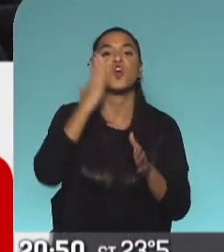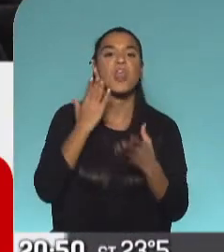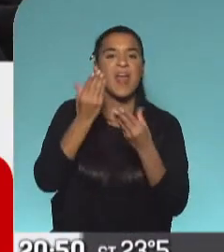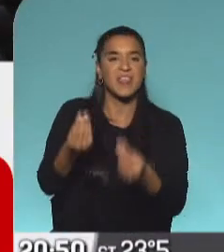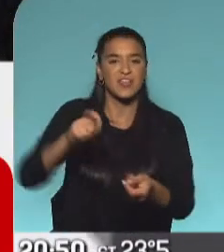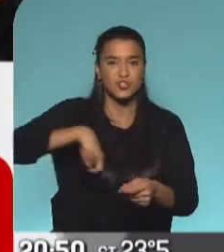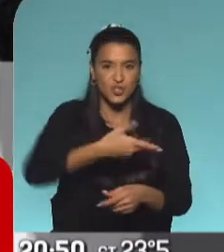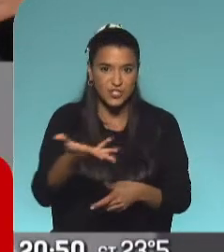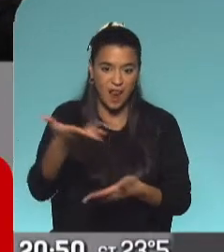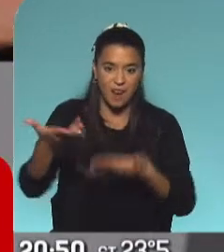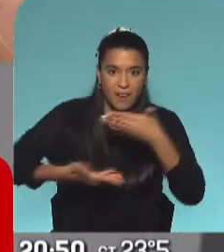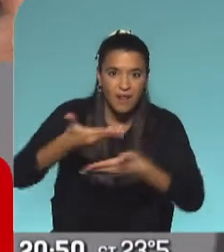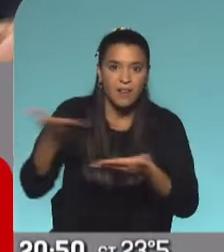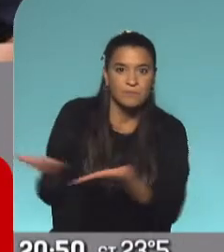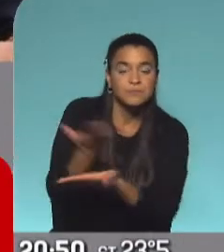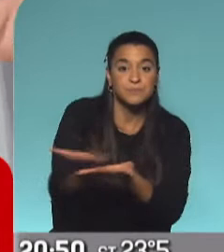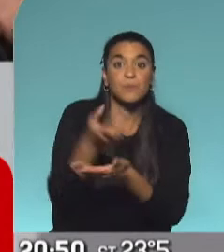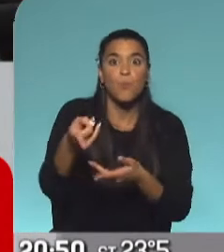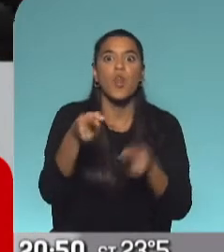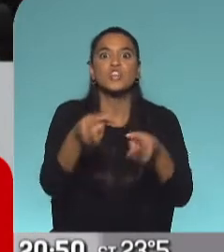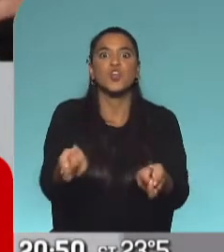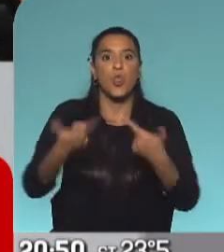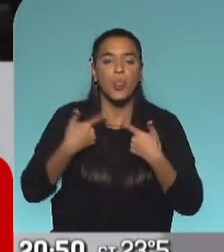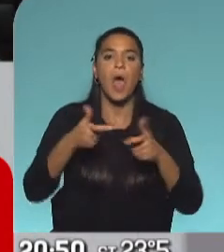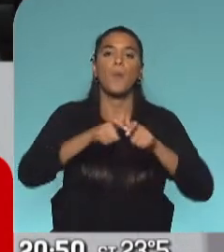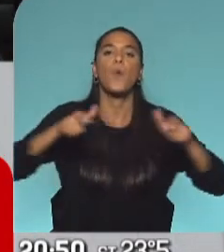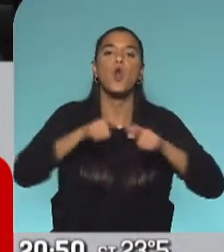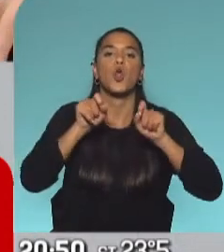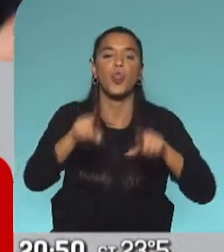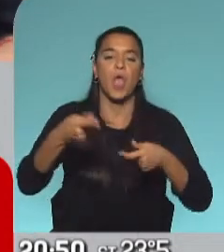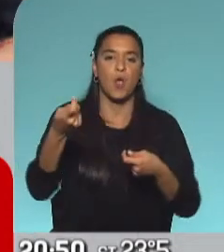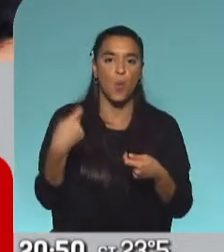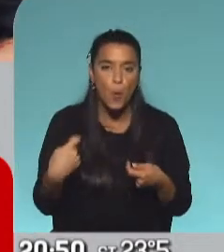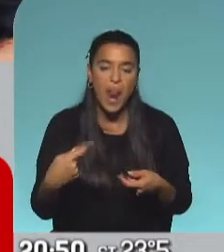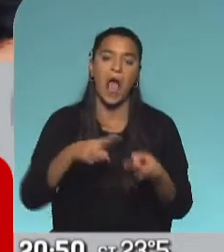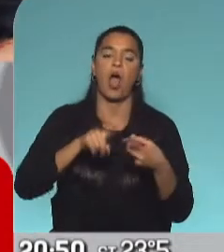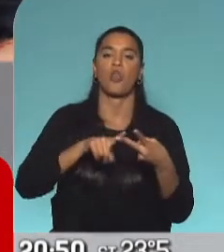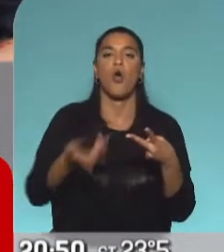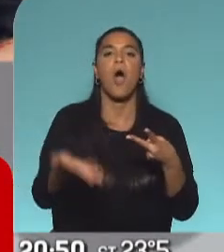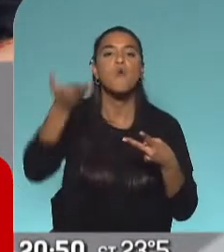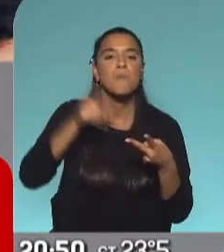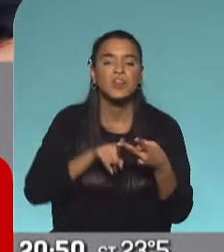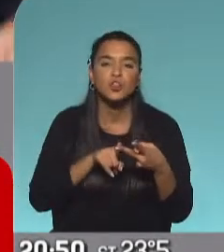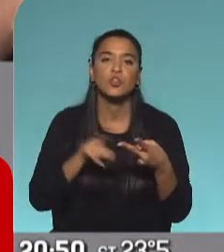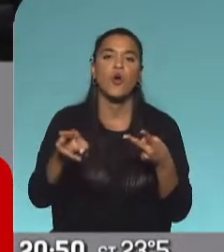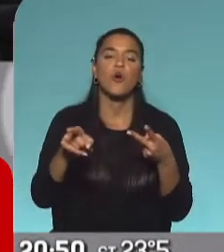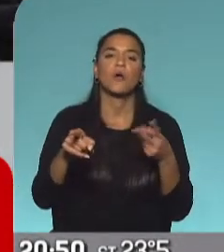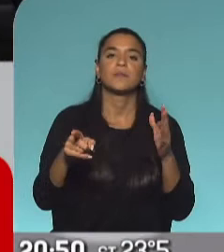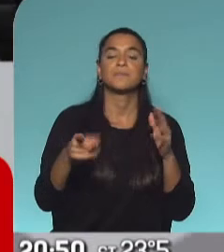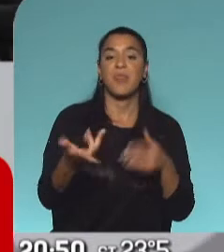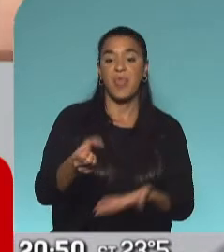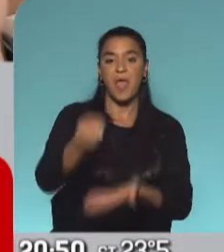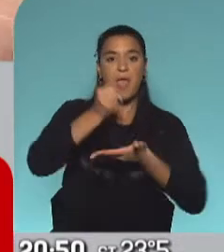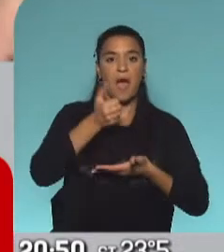ley permitió generar políticas redistributivas, los bonos a los jubilados, los aumentos a los titulares de AUH